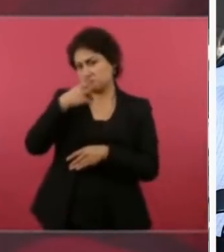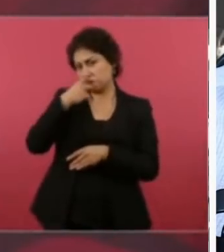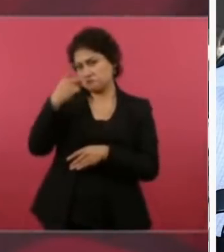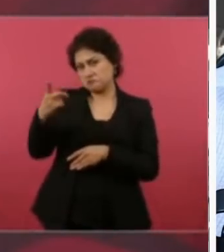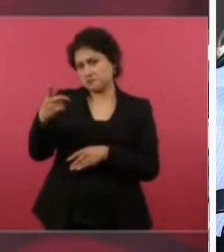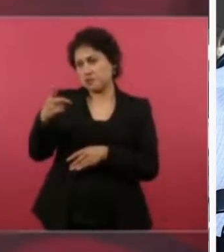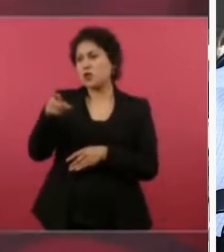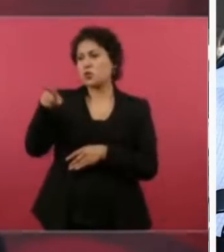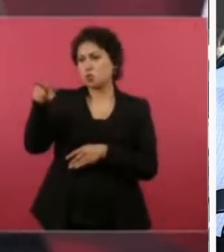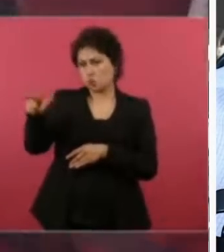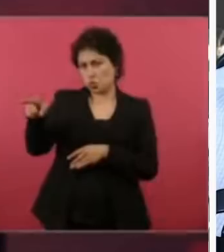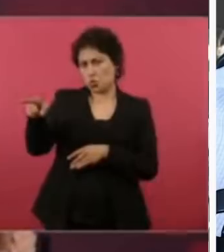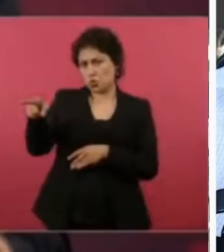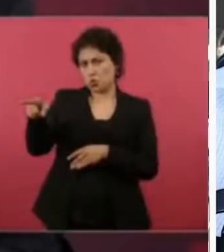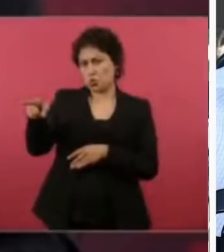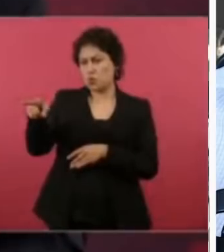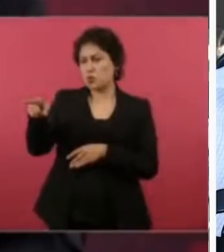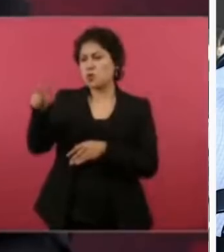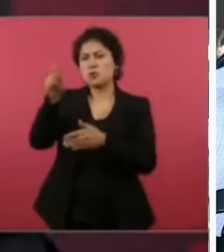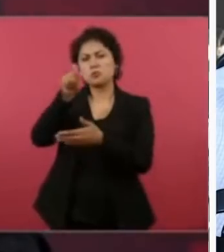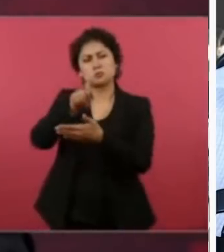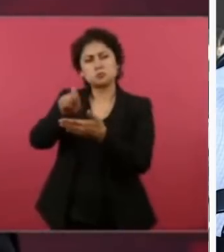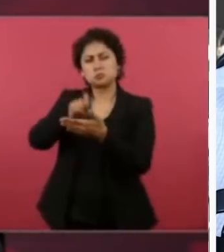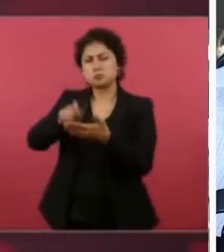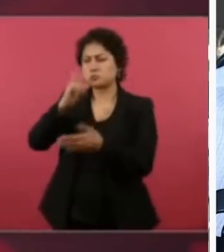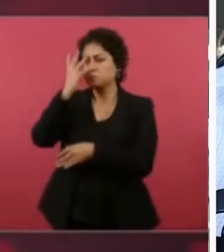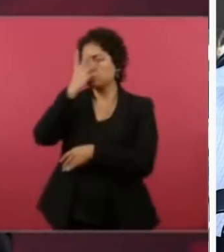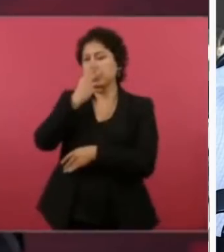tú que escribes muy bonito,